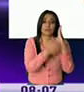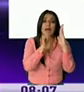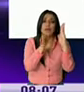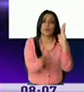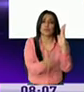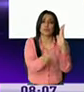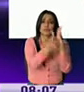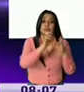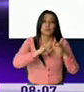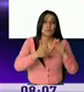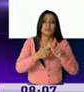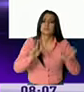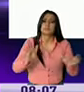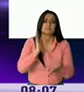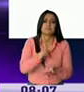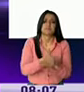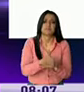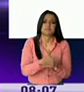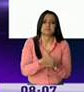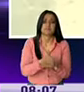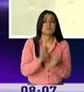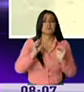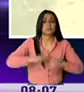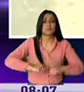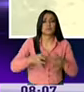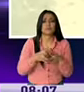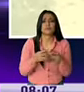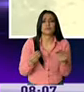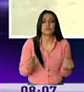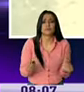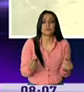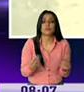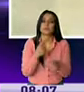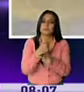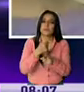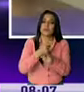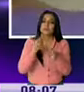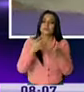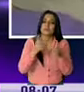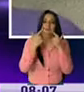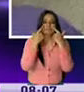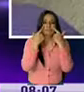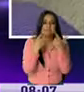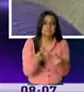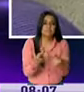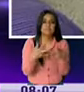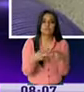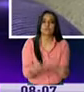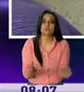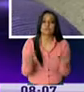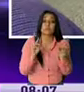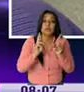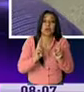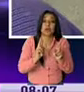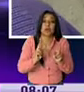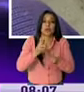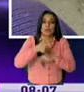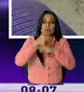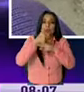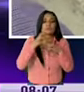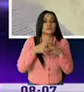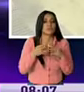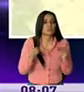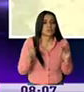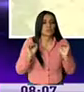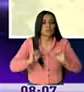problema mayor. Todo a tiempo es solucionable, así que nosotros también vamos a estar pendientes de la solución que vayan a dar las autoridades a